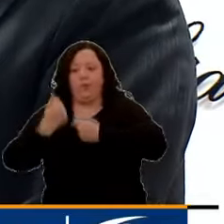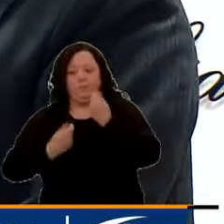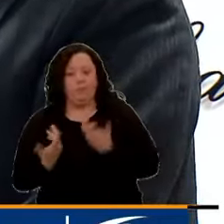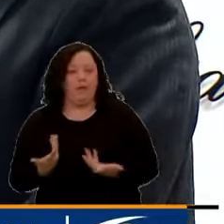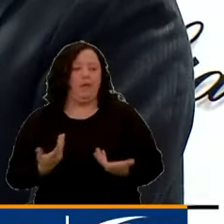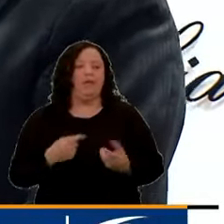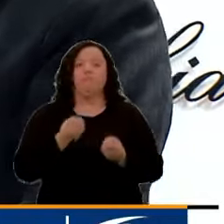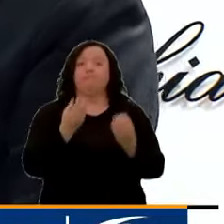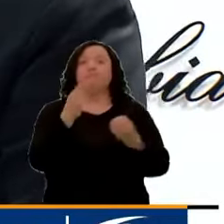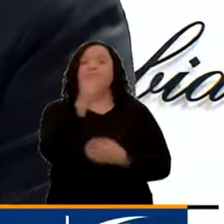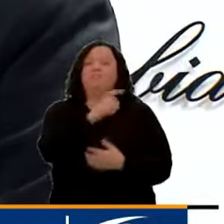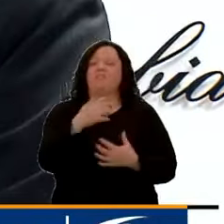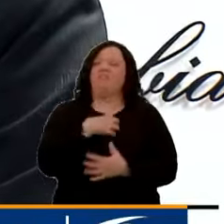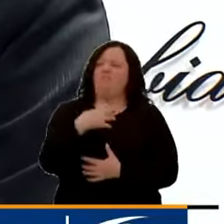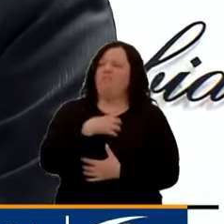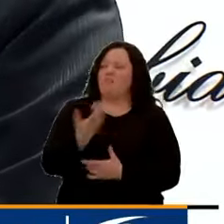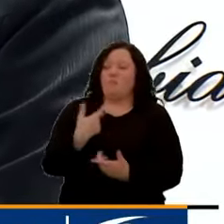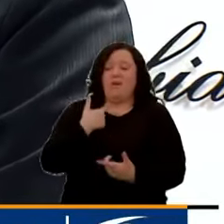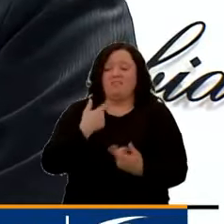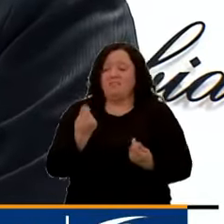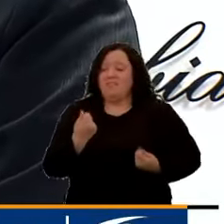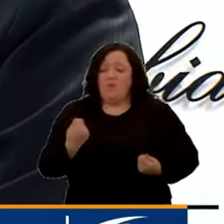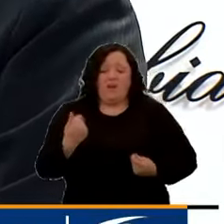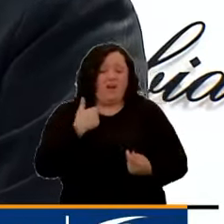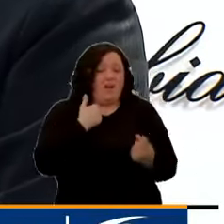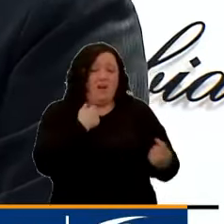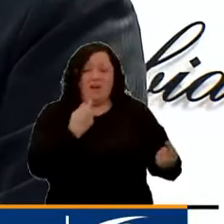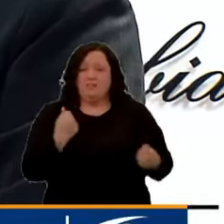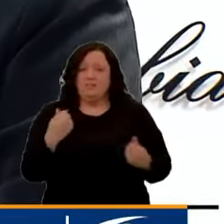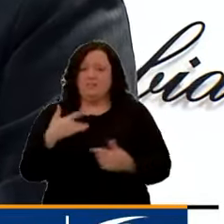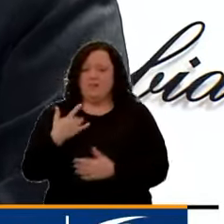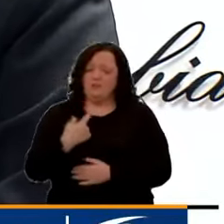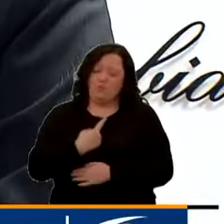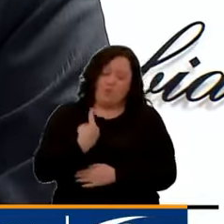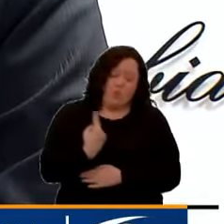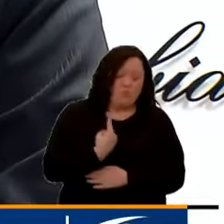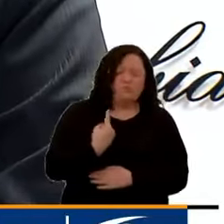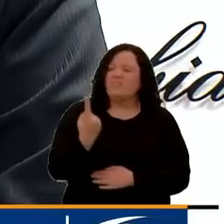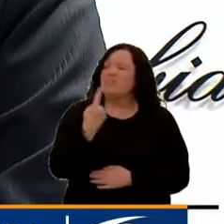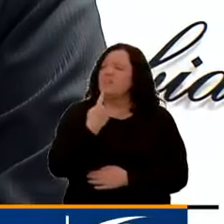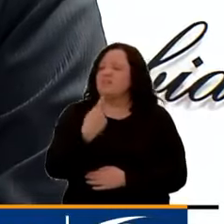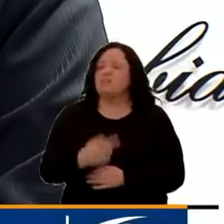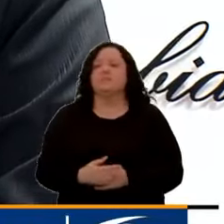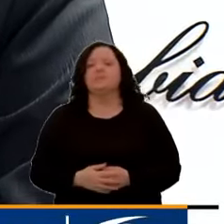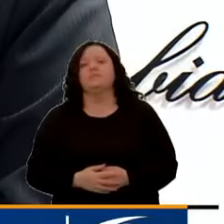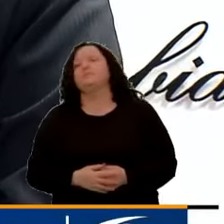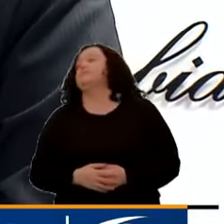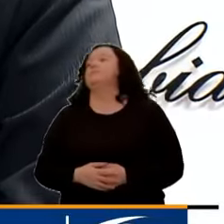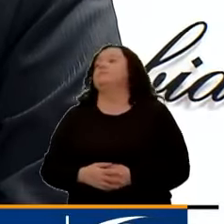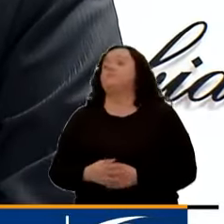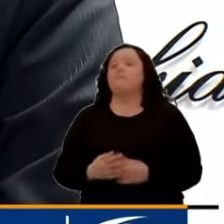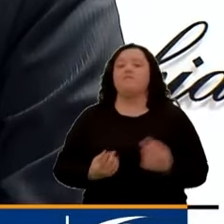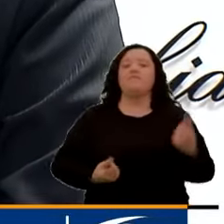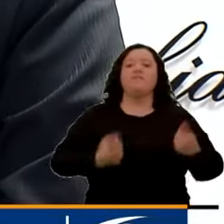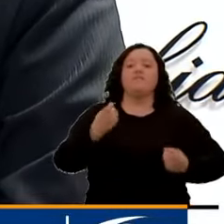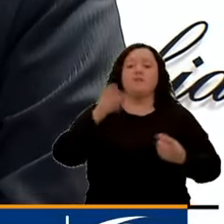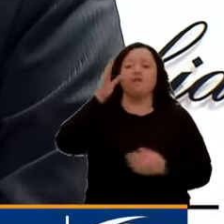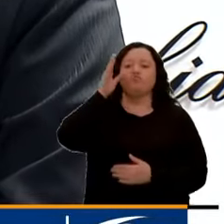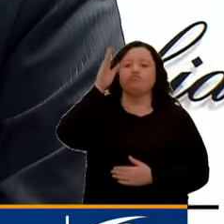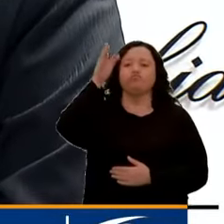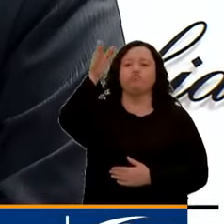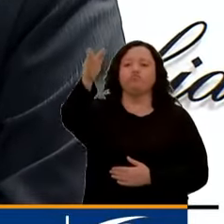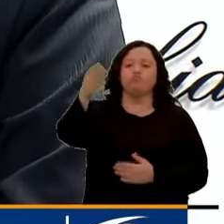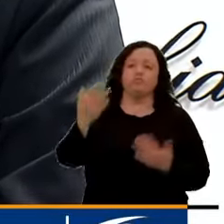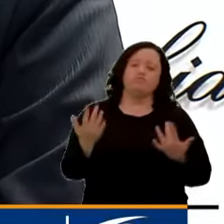se está quejando porque no le alcanza la plata y se siente sola. Hay un déficit de esperanza y creo